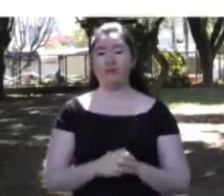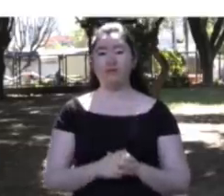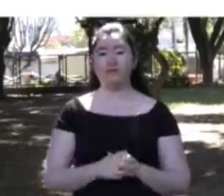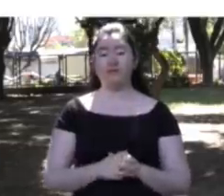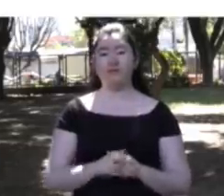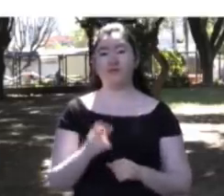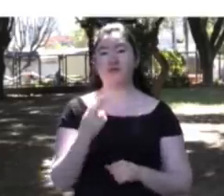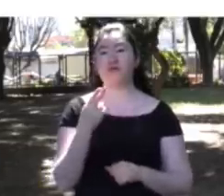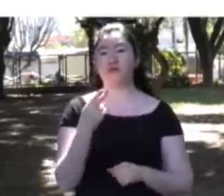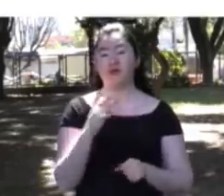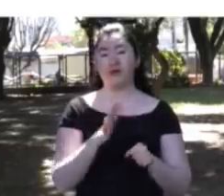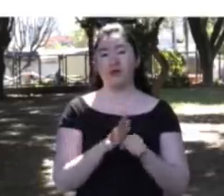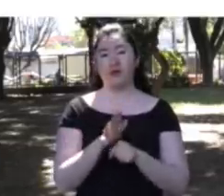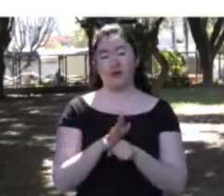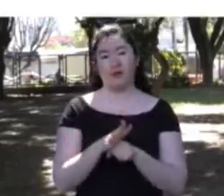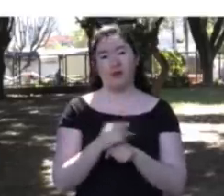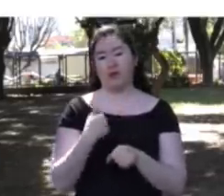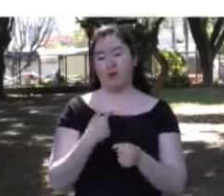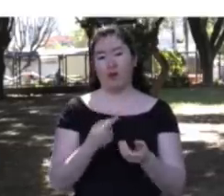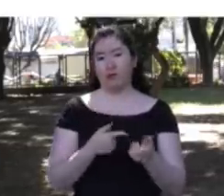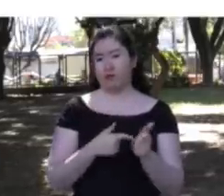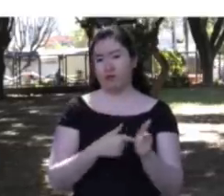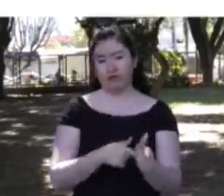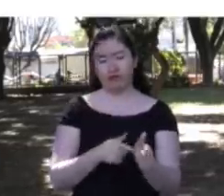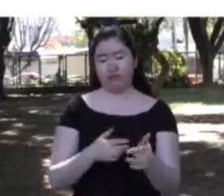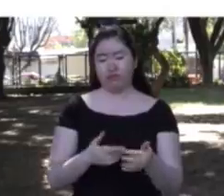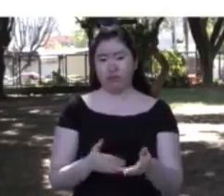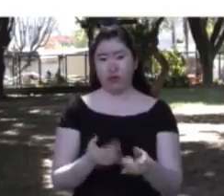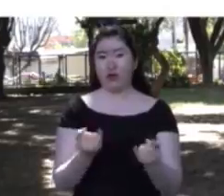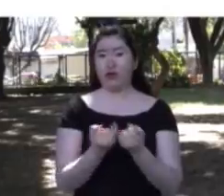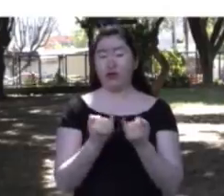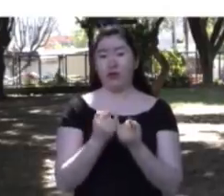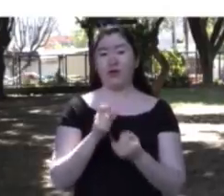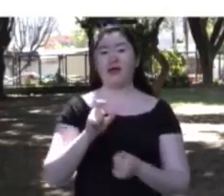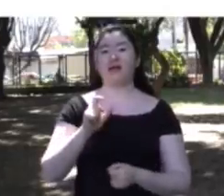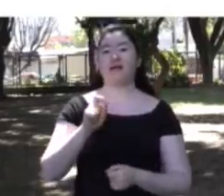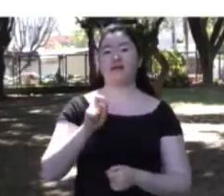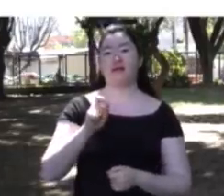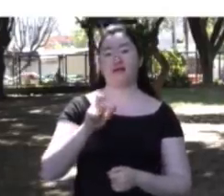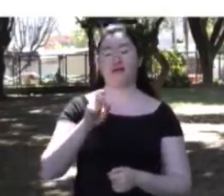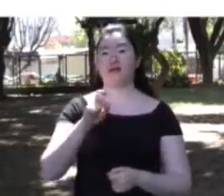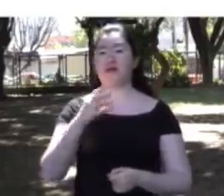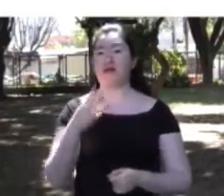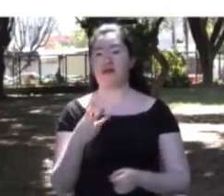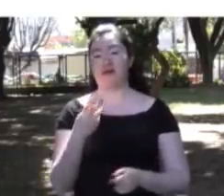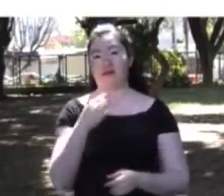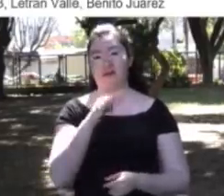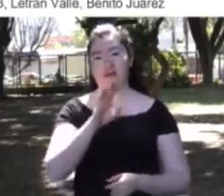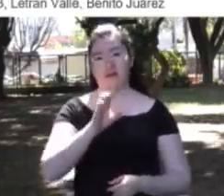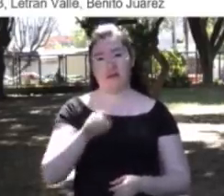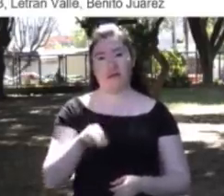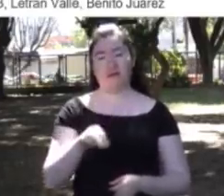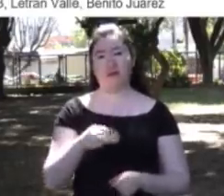que denominamos relleno fluido y 33 centímetros de concreto hidráulico. La siguiente.